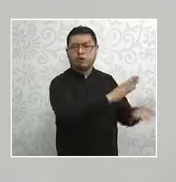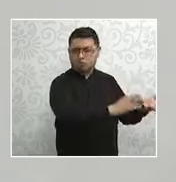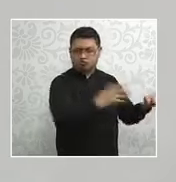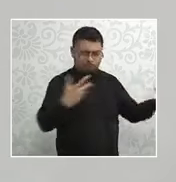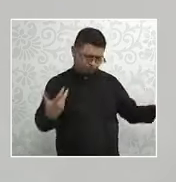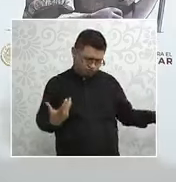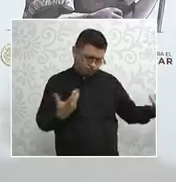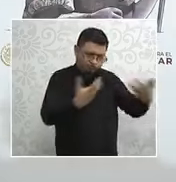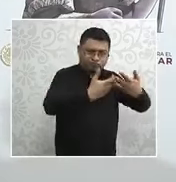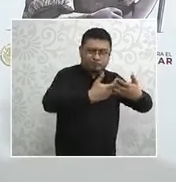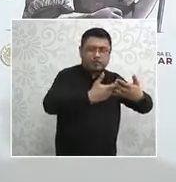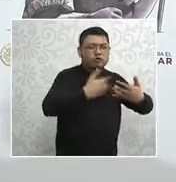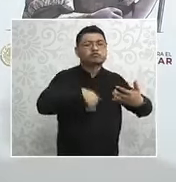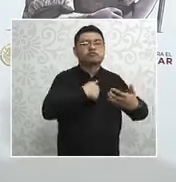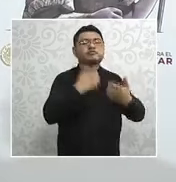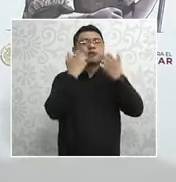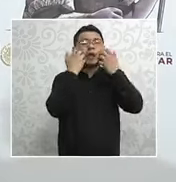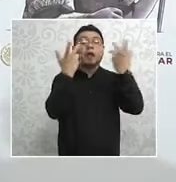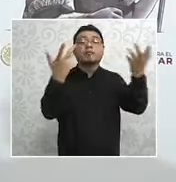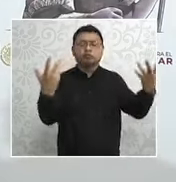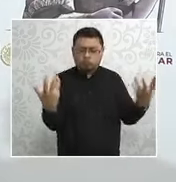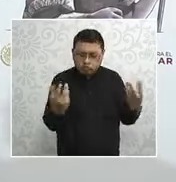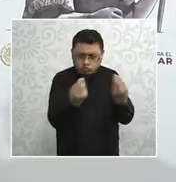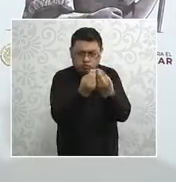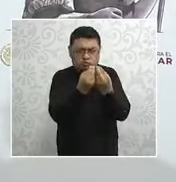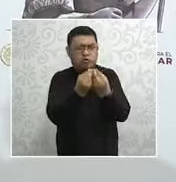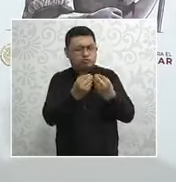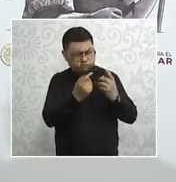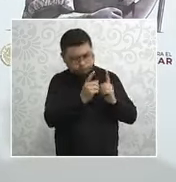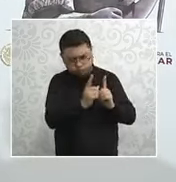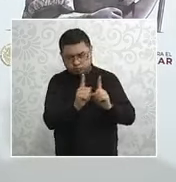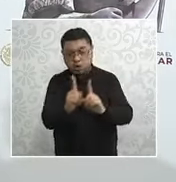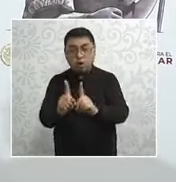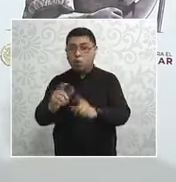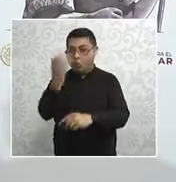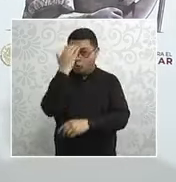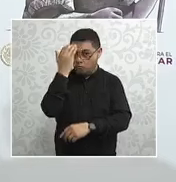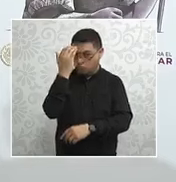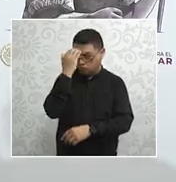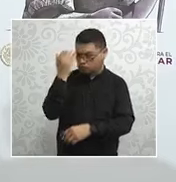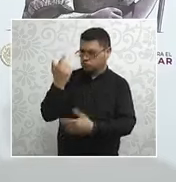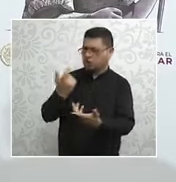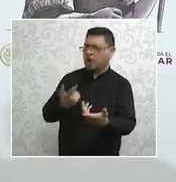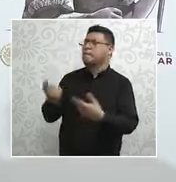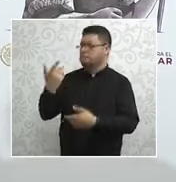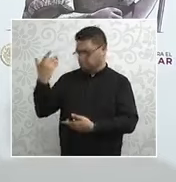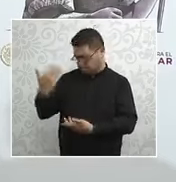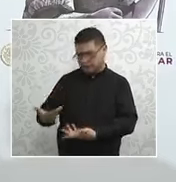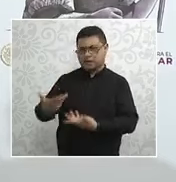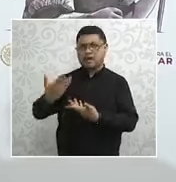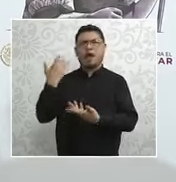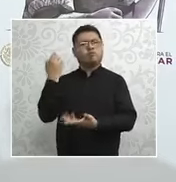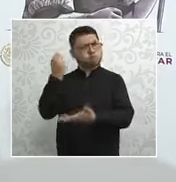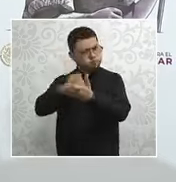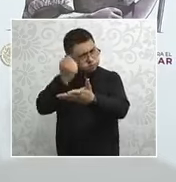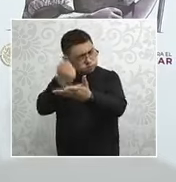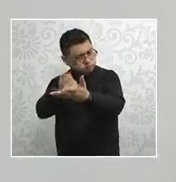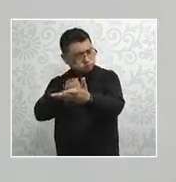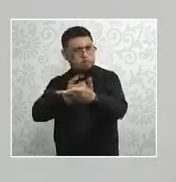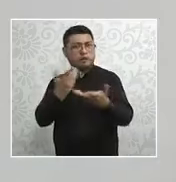separación queremos un pueblo activo que conozca que demande que pida que sea